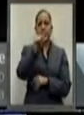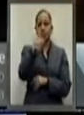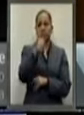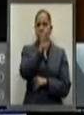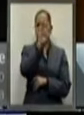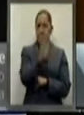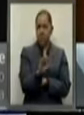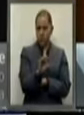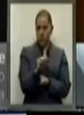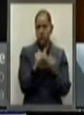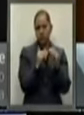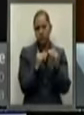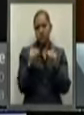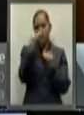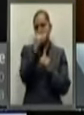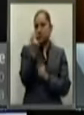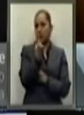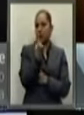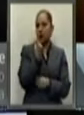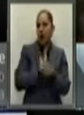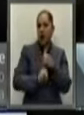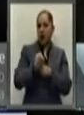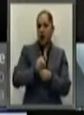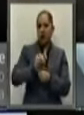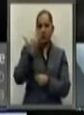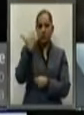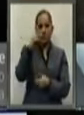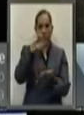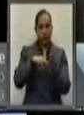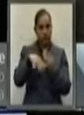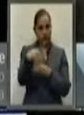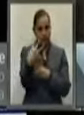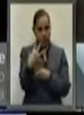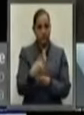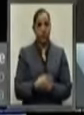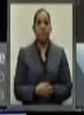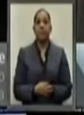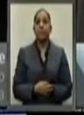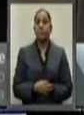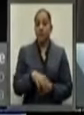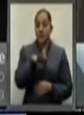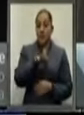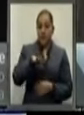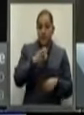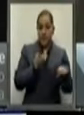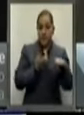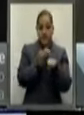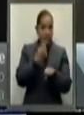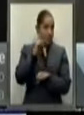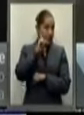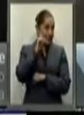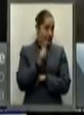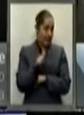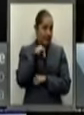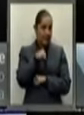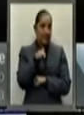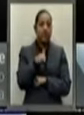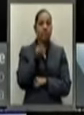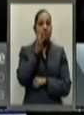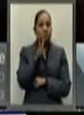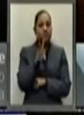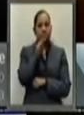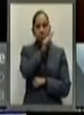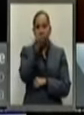14.76% con respecto al año 2014. En el estado de Zacatecas es la entidad con mayor índice